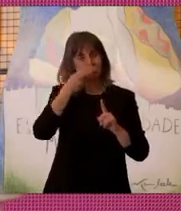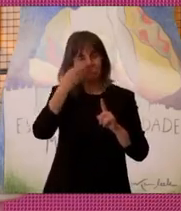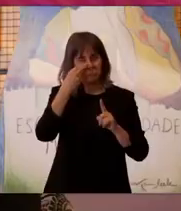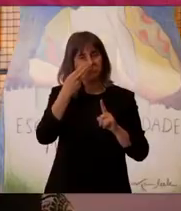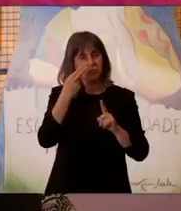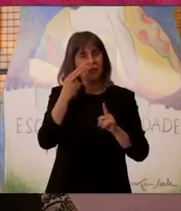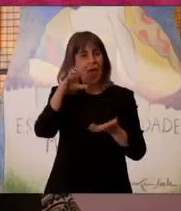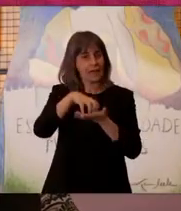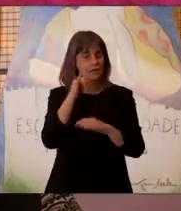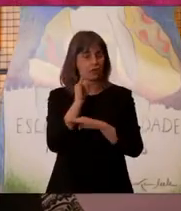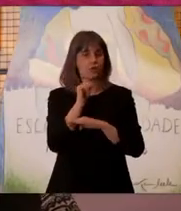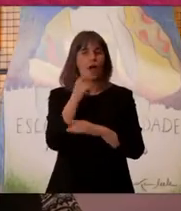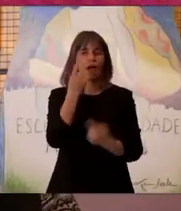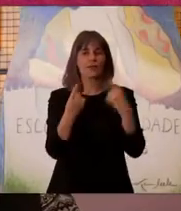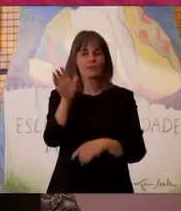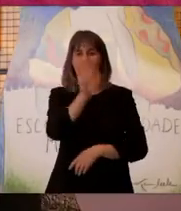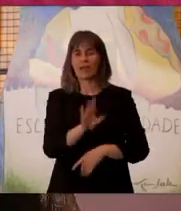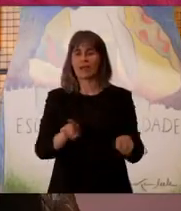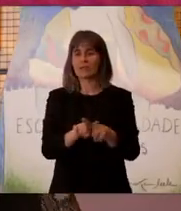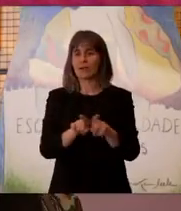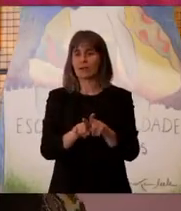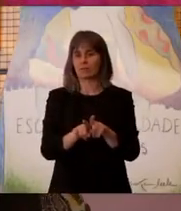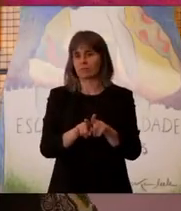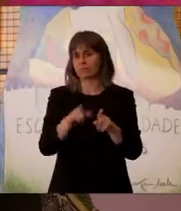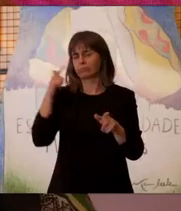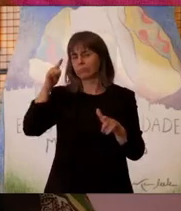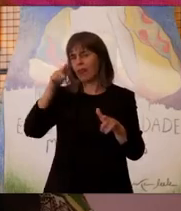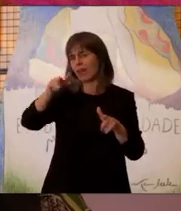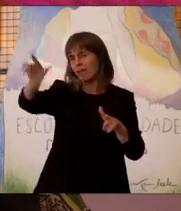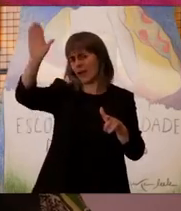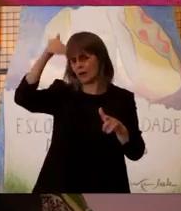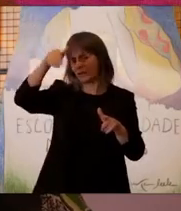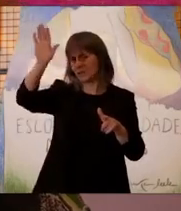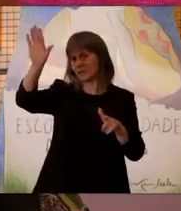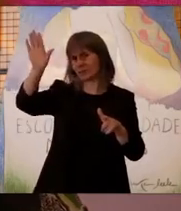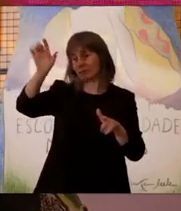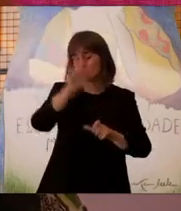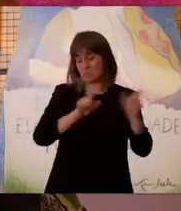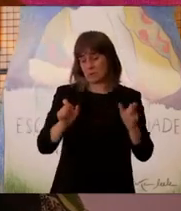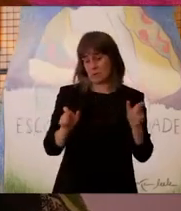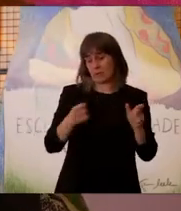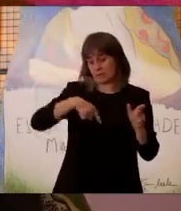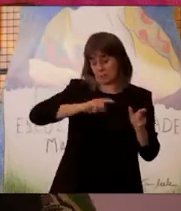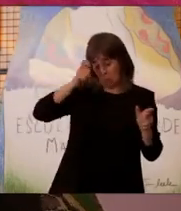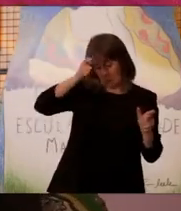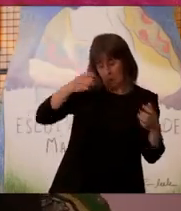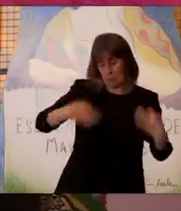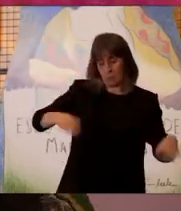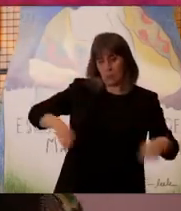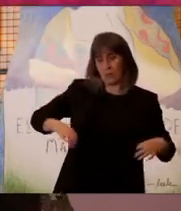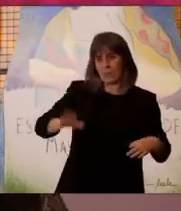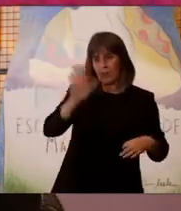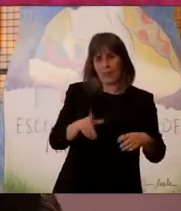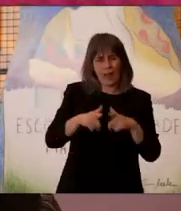institución que a veces realmente parece que nos queda pues tan afastada no a los que nos consideramos sopó no pero que sin embargo